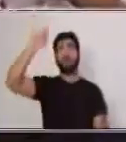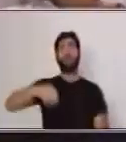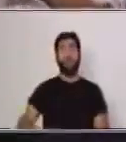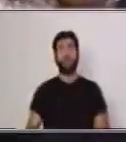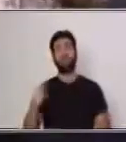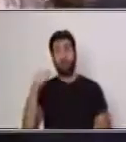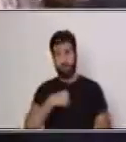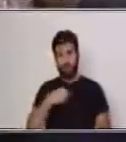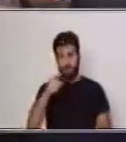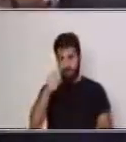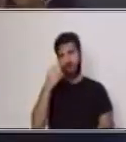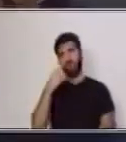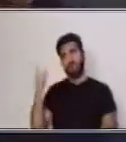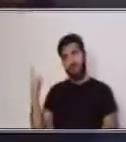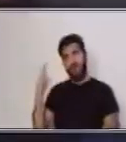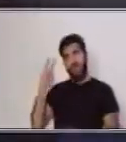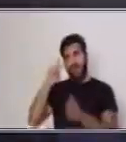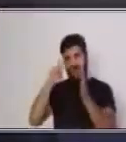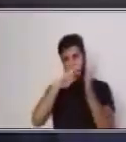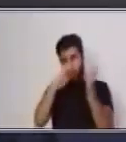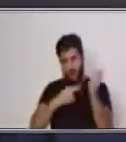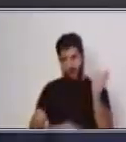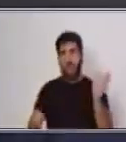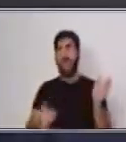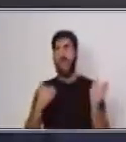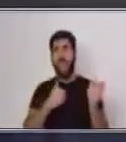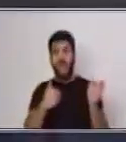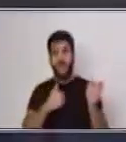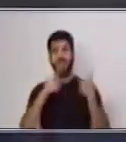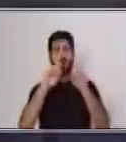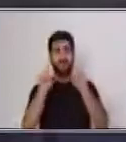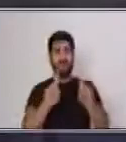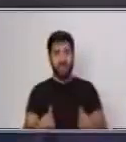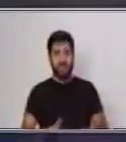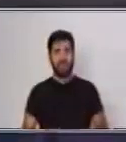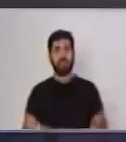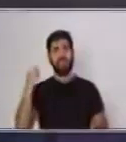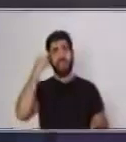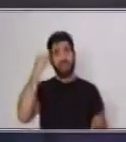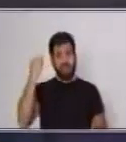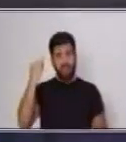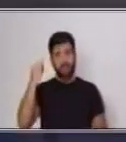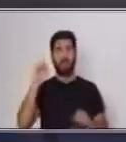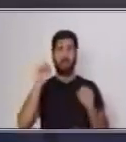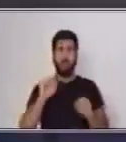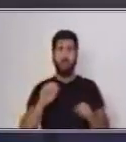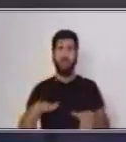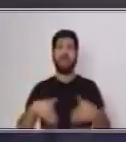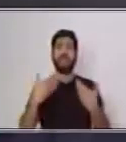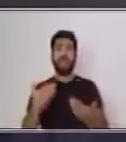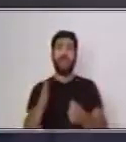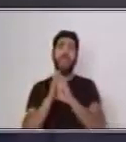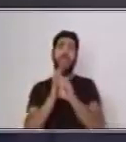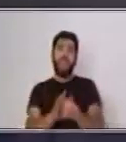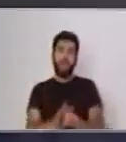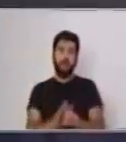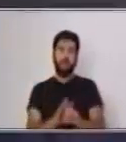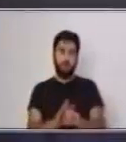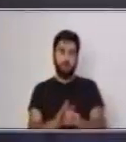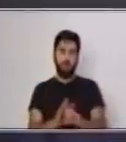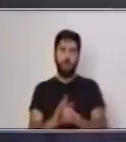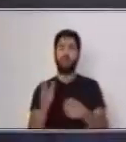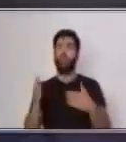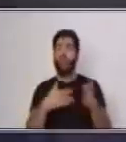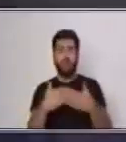ideas. Estas ideas van a repetirse y van a ejemplificarse dentro de todo el